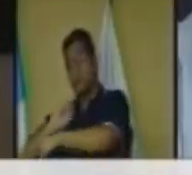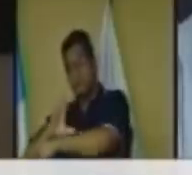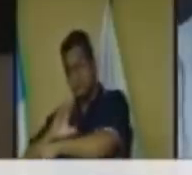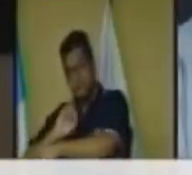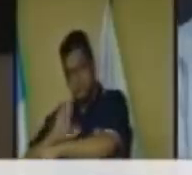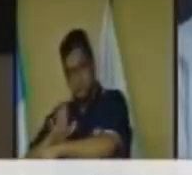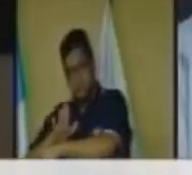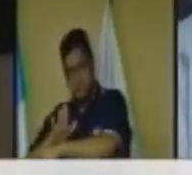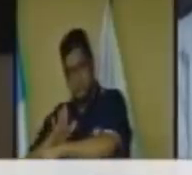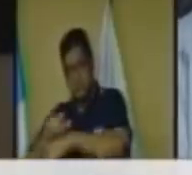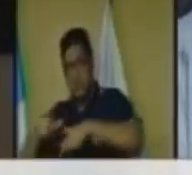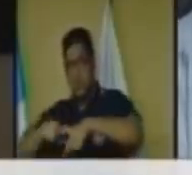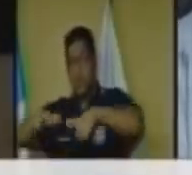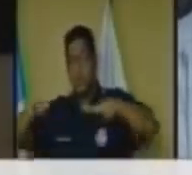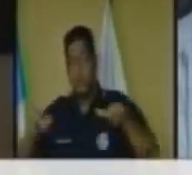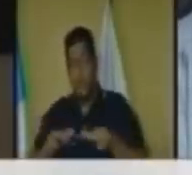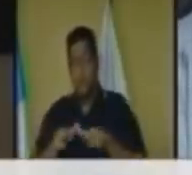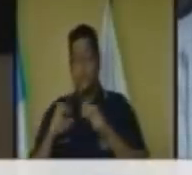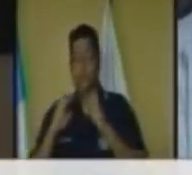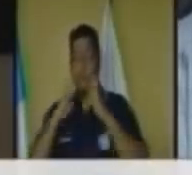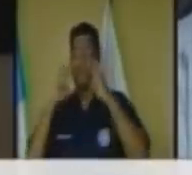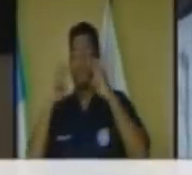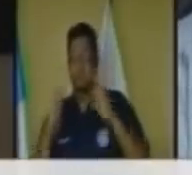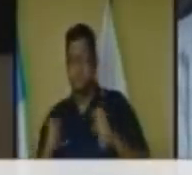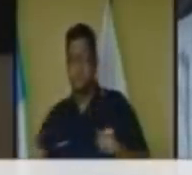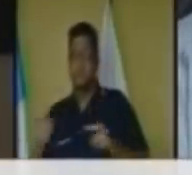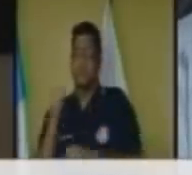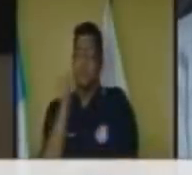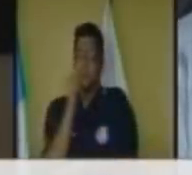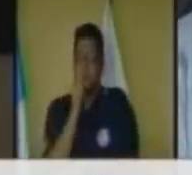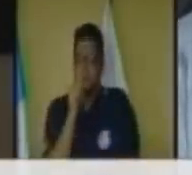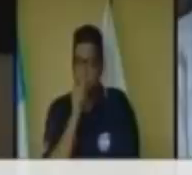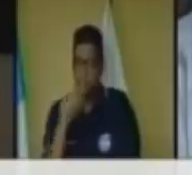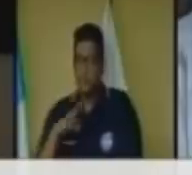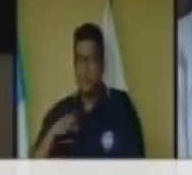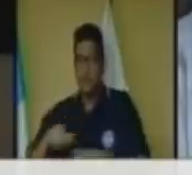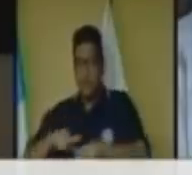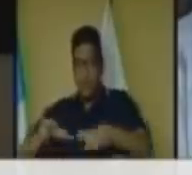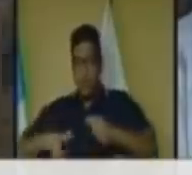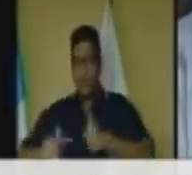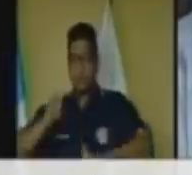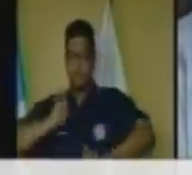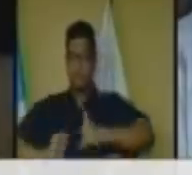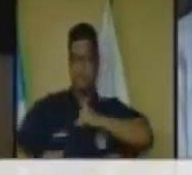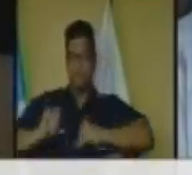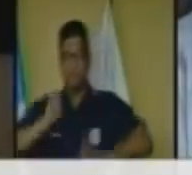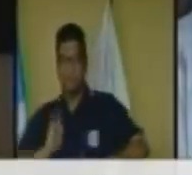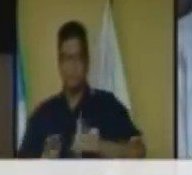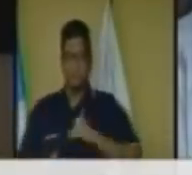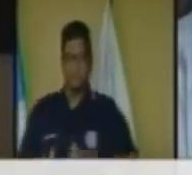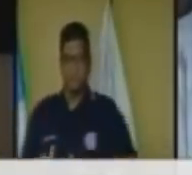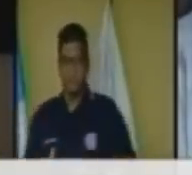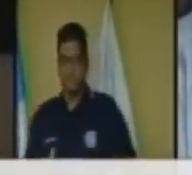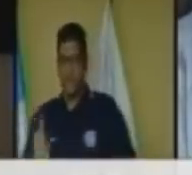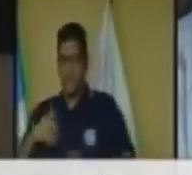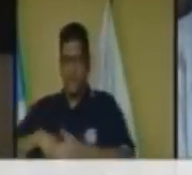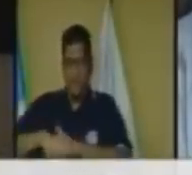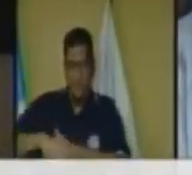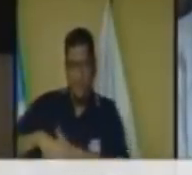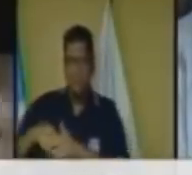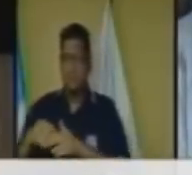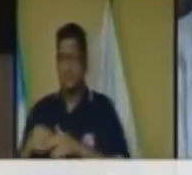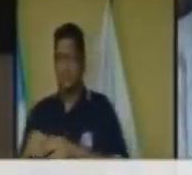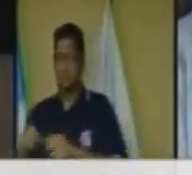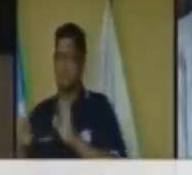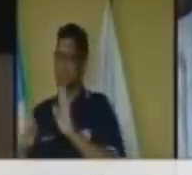lugares públicos y privados que cuentan con centros recreativos, están prohibidas las actividades.